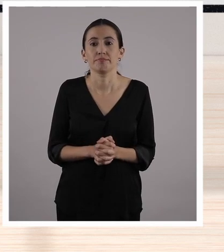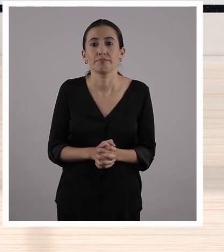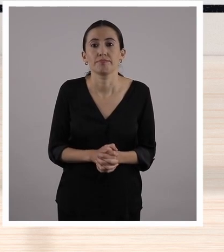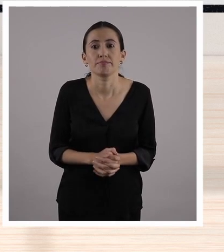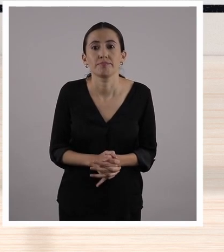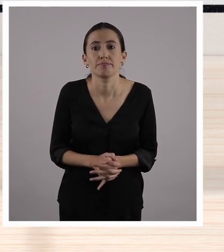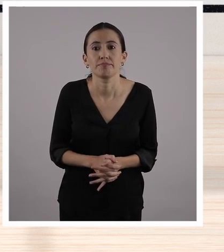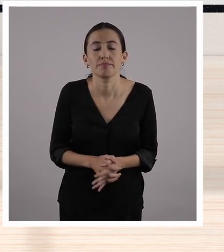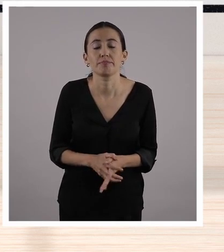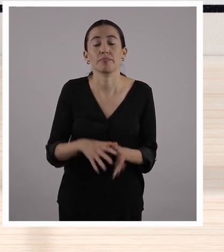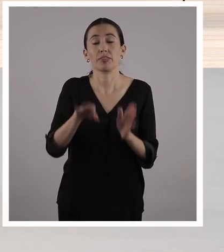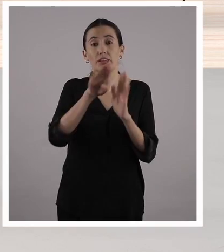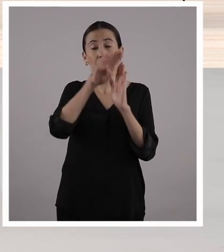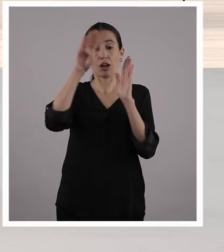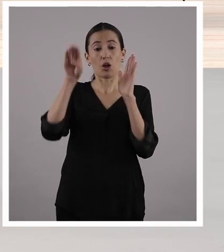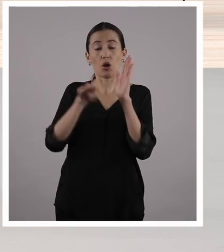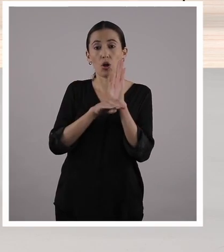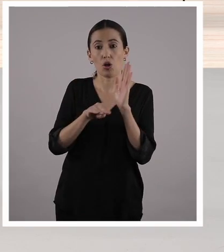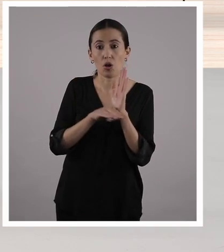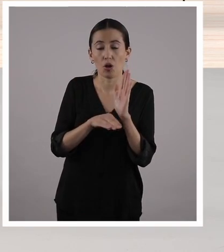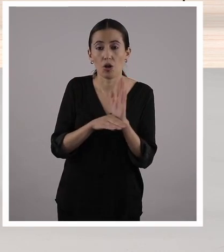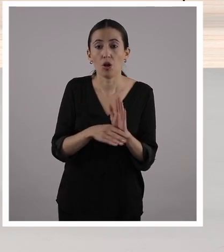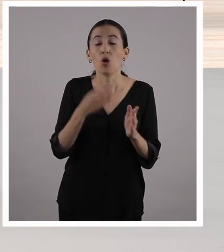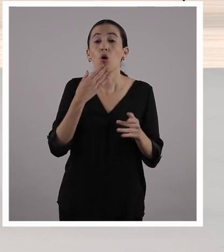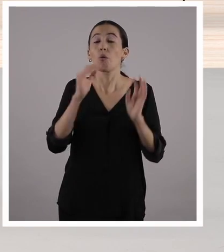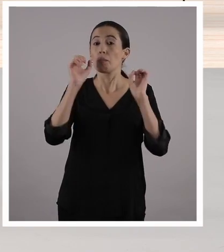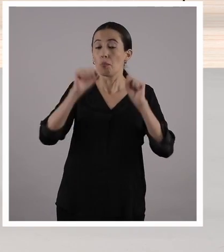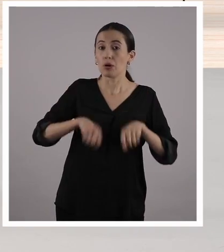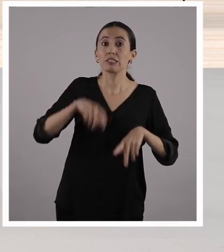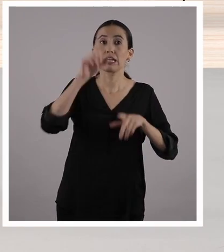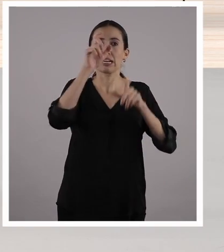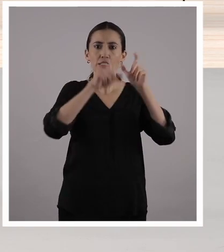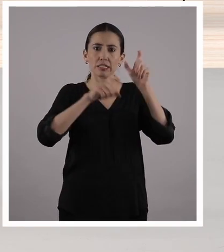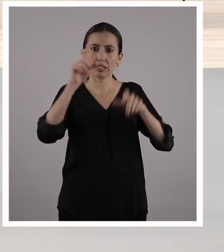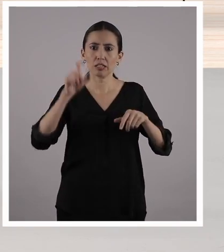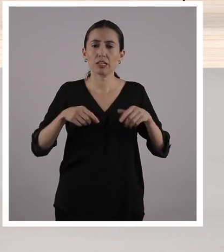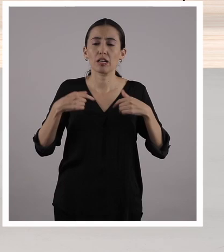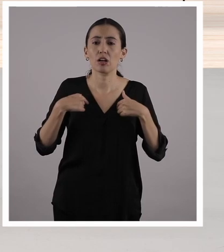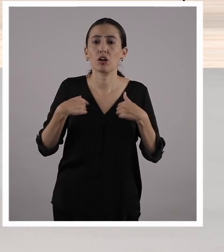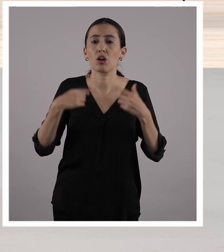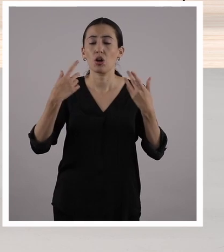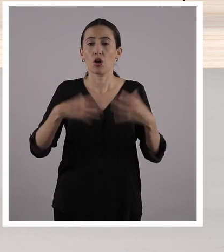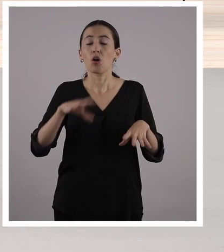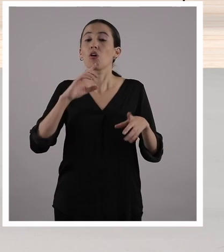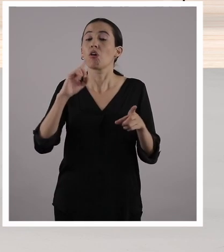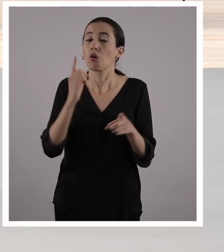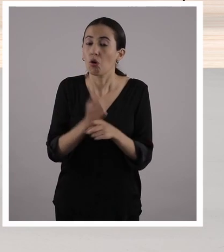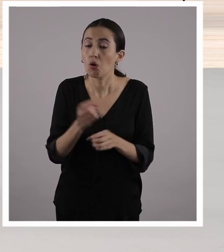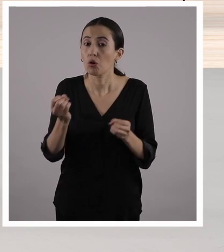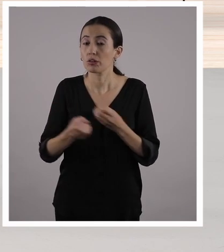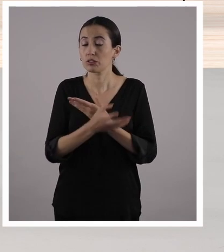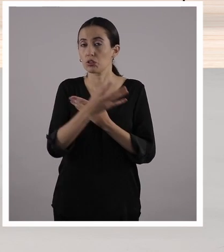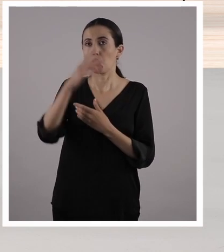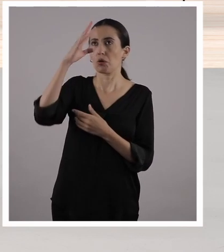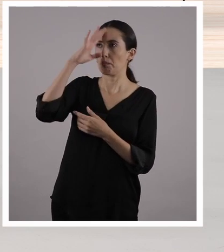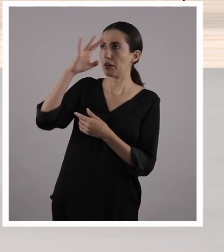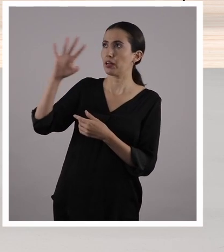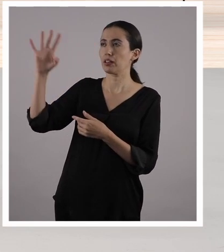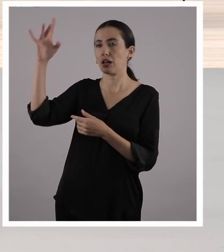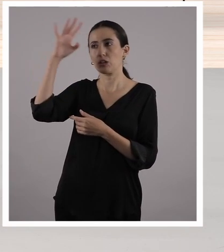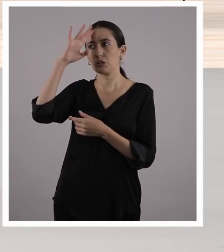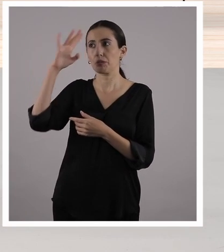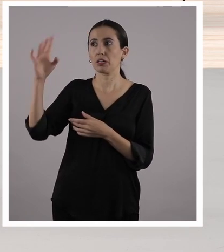Muy bien, tenemos la siguiente característica, los personajes que también, además de ser reales, también son imaginarios,